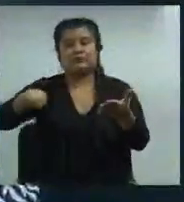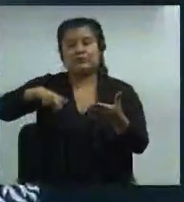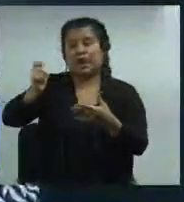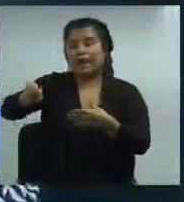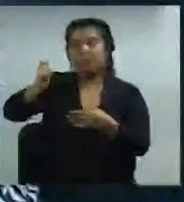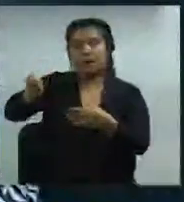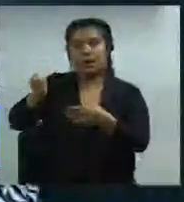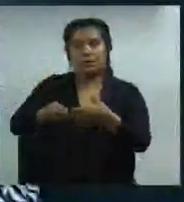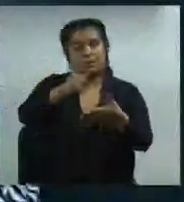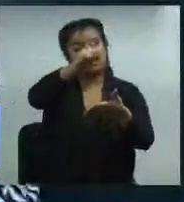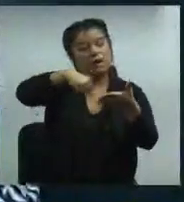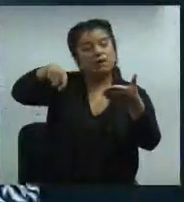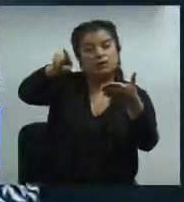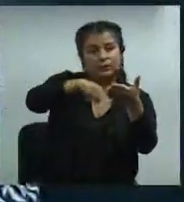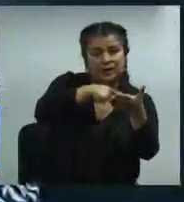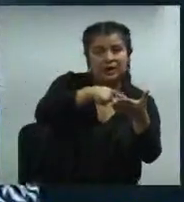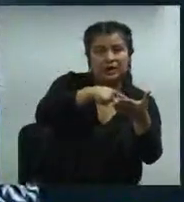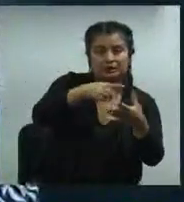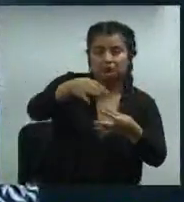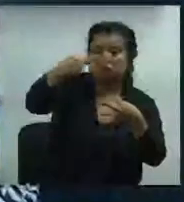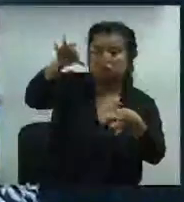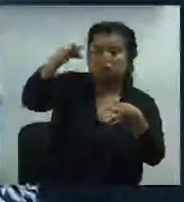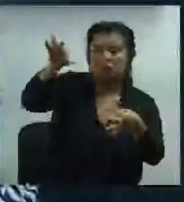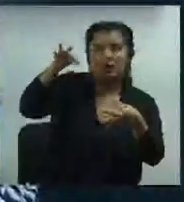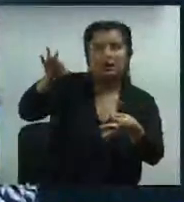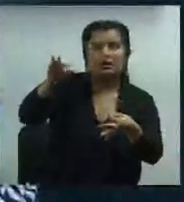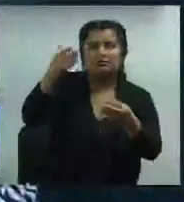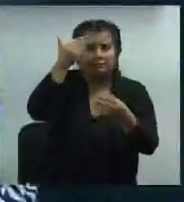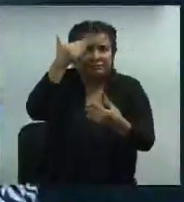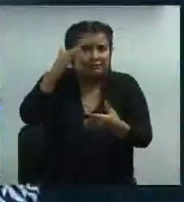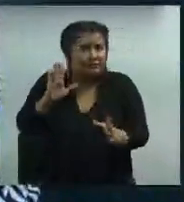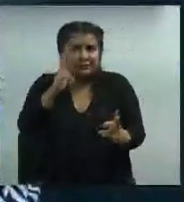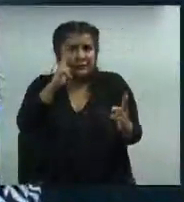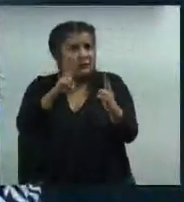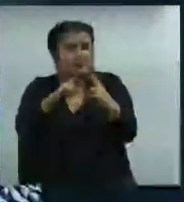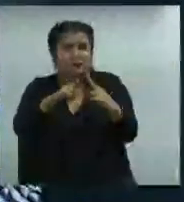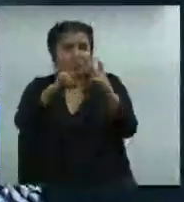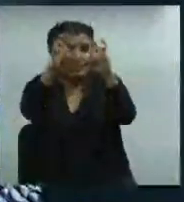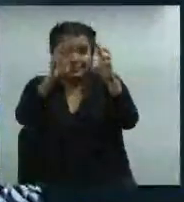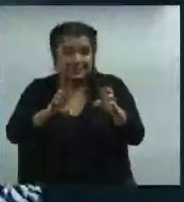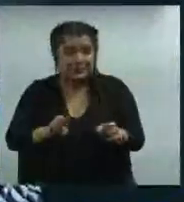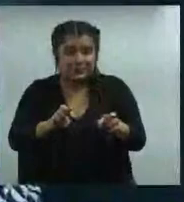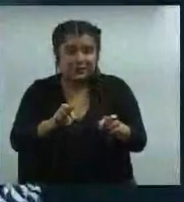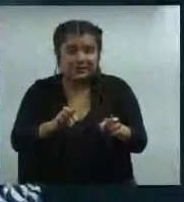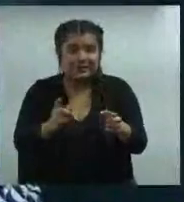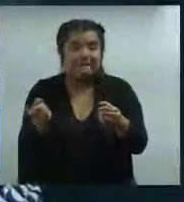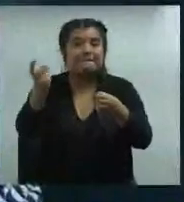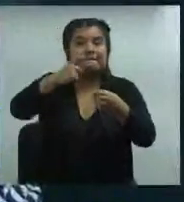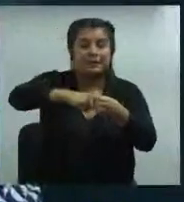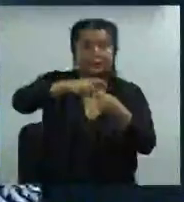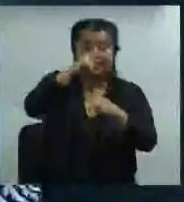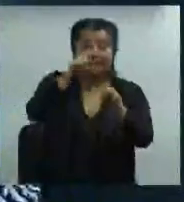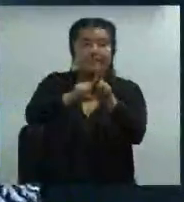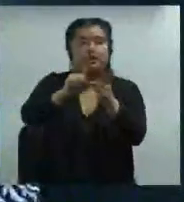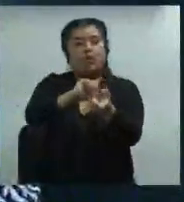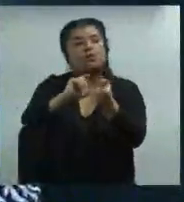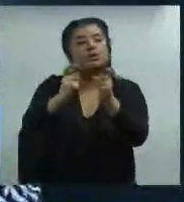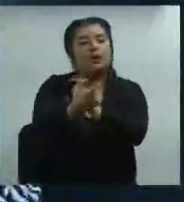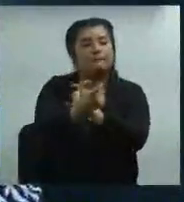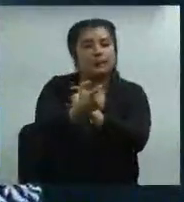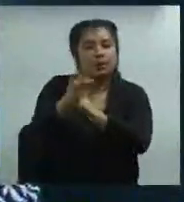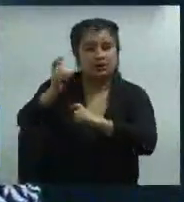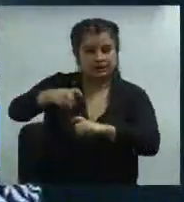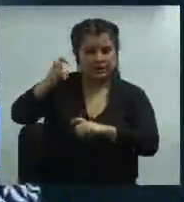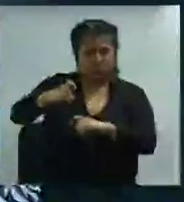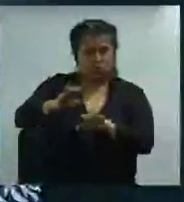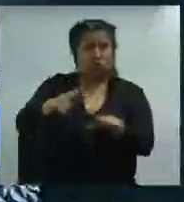vamos todos los abogados a votar por planillas y no sabemos ni siquiera quiénes están dentro de las planillas. Entonces, también uno de los cambios que se hace